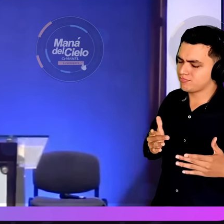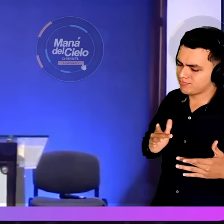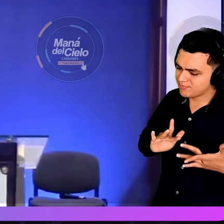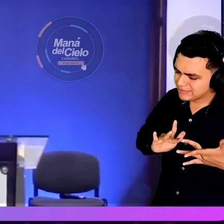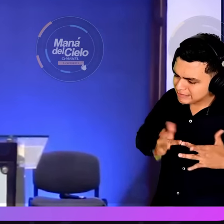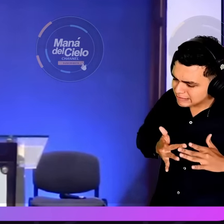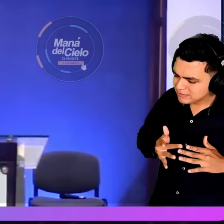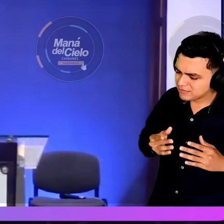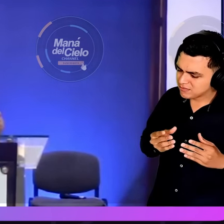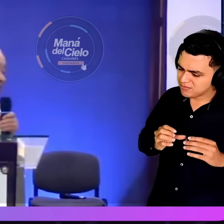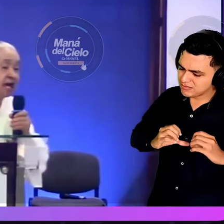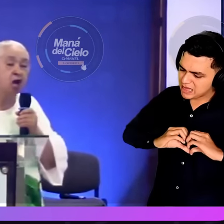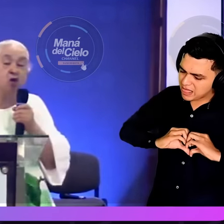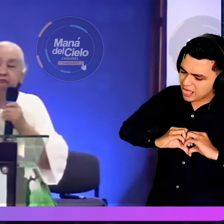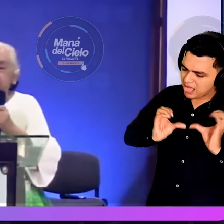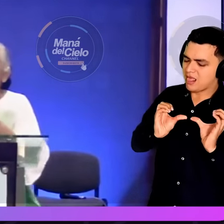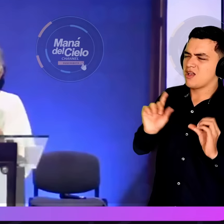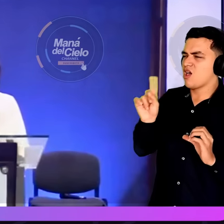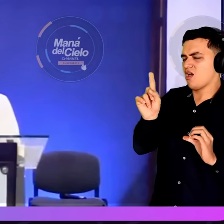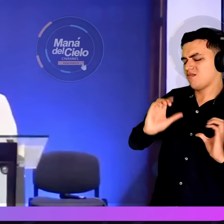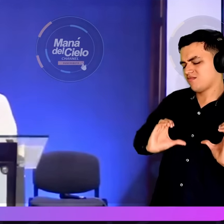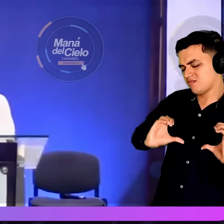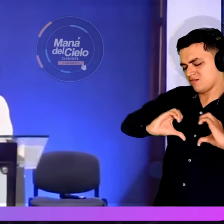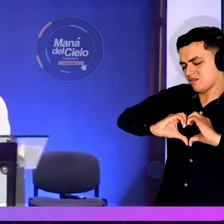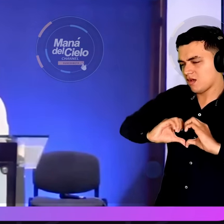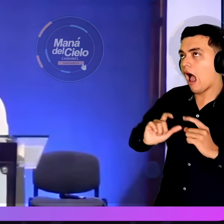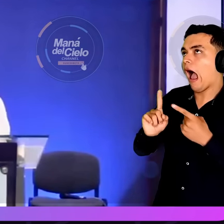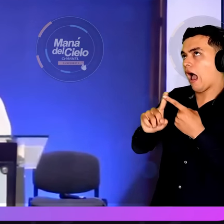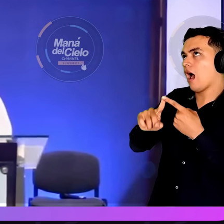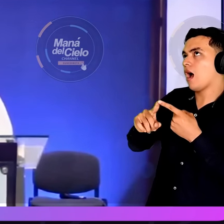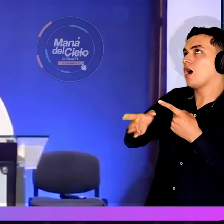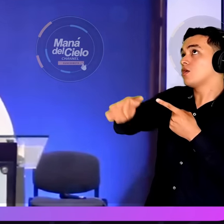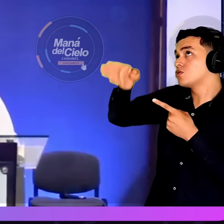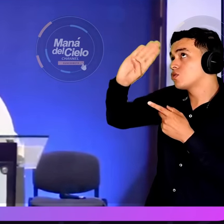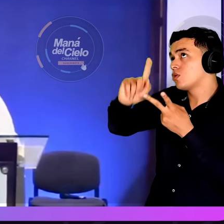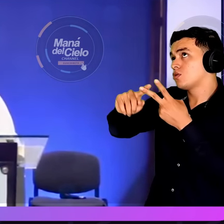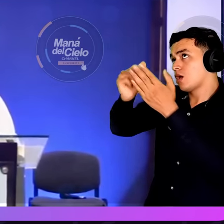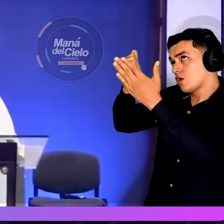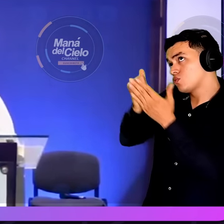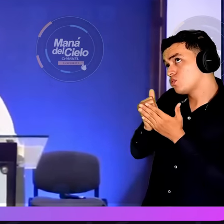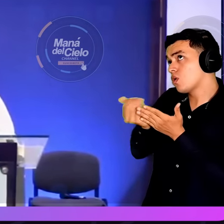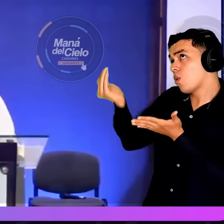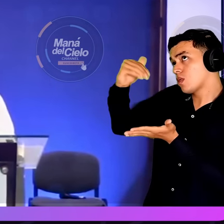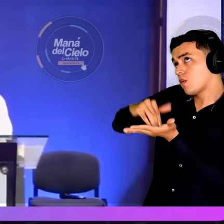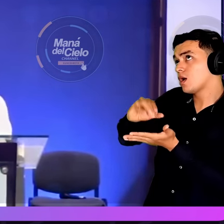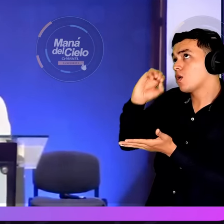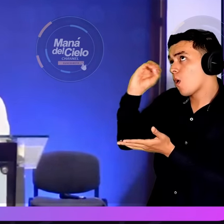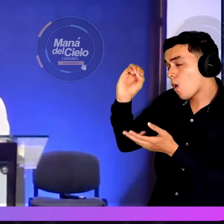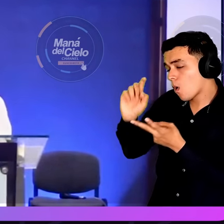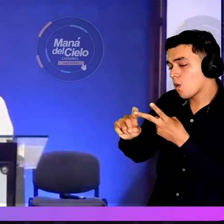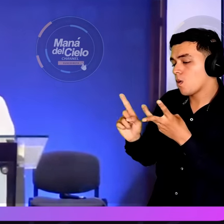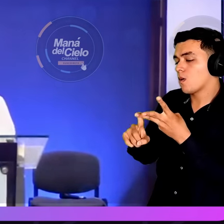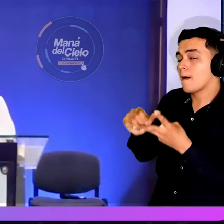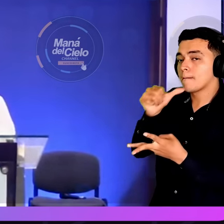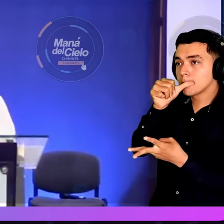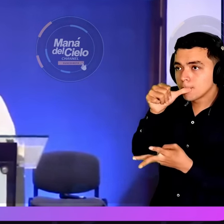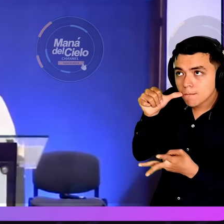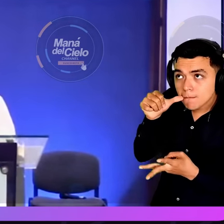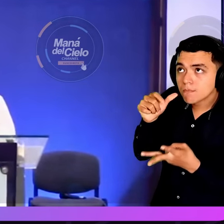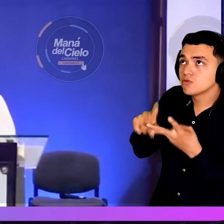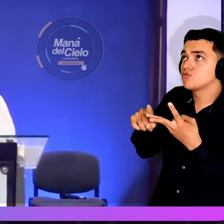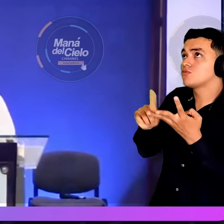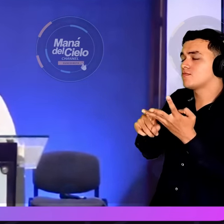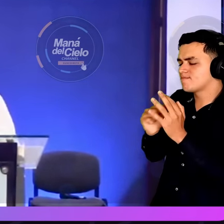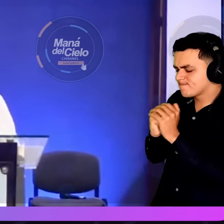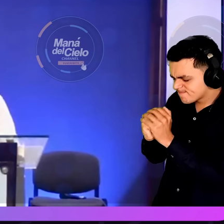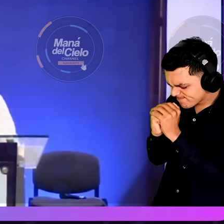sana heridas, sana heridas, sana heridas. Confírmame, Señor, cuando ese hombre tiene el corazón sano. Y cuando ese hombre tenga el corazón sano, ahí sí voy a pedirle perdón. Y cuando